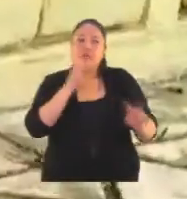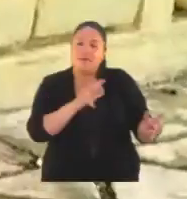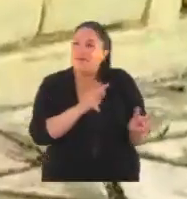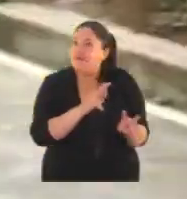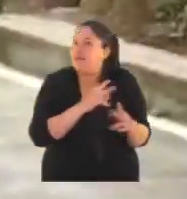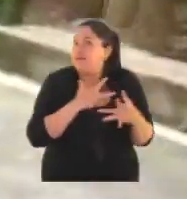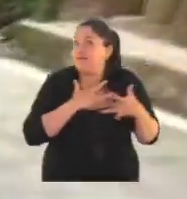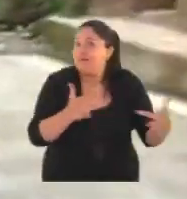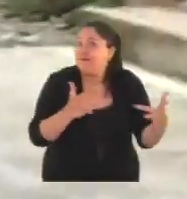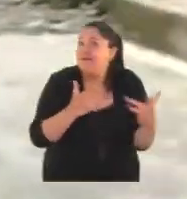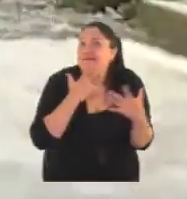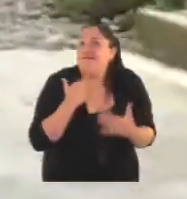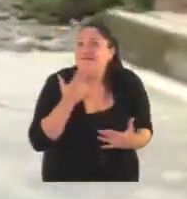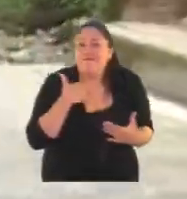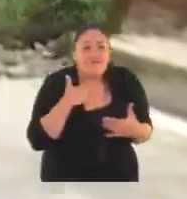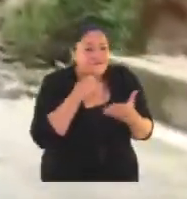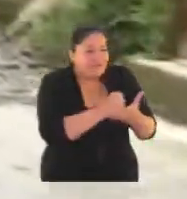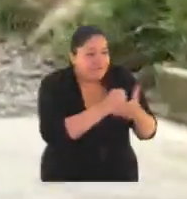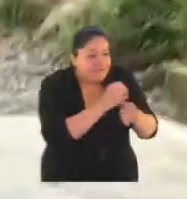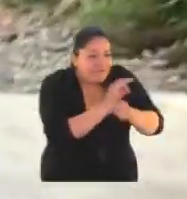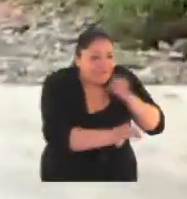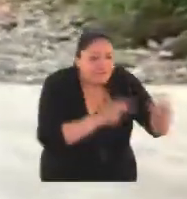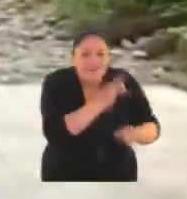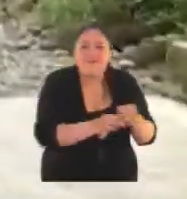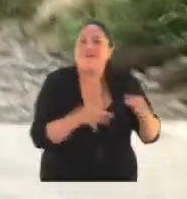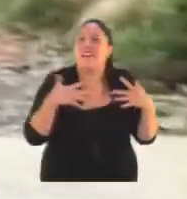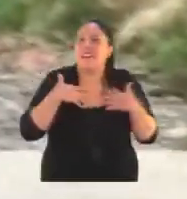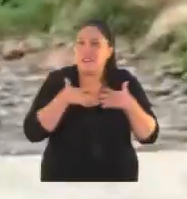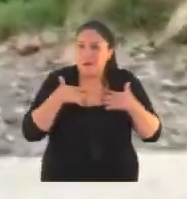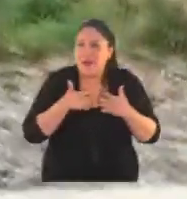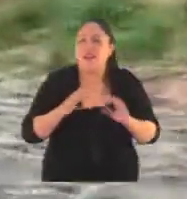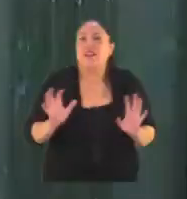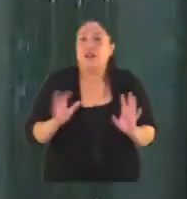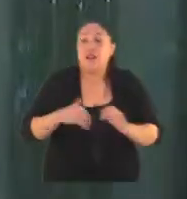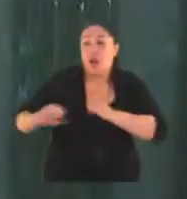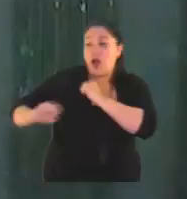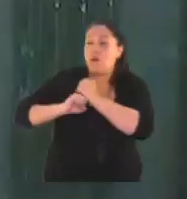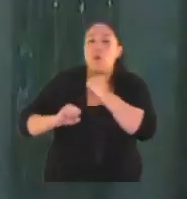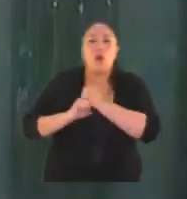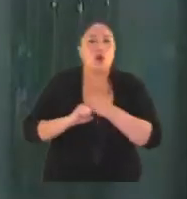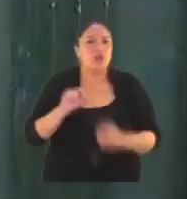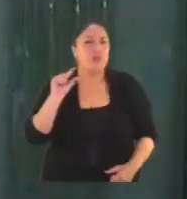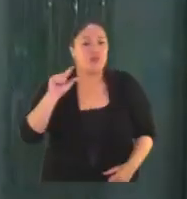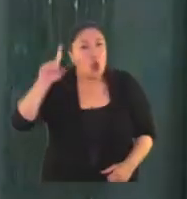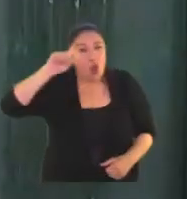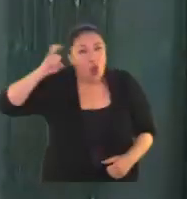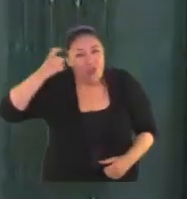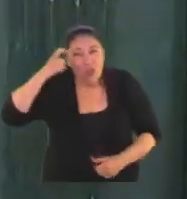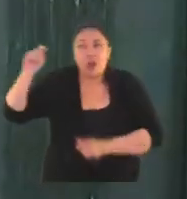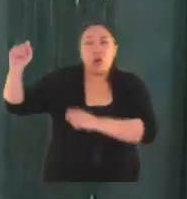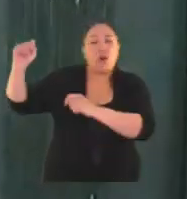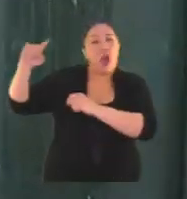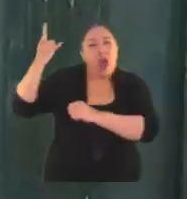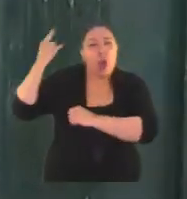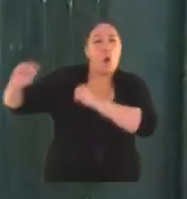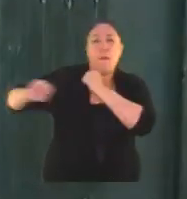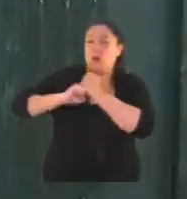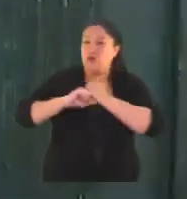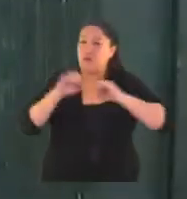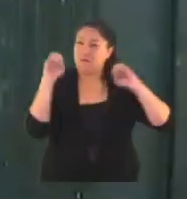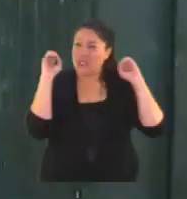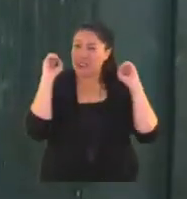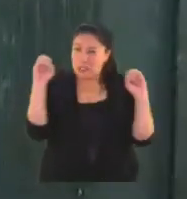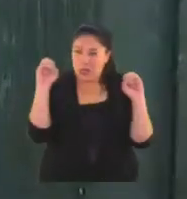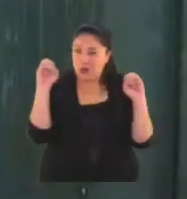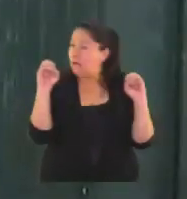y es a ellos a quienes recurre. Apoyo realmente no mucho. A nivel gubernamental no tenemos apoyo, solo lo